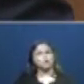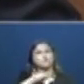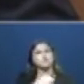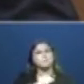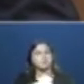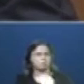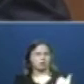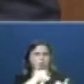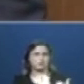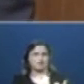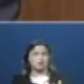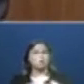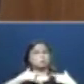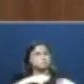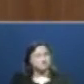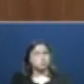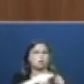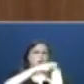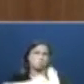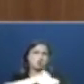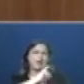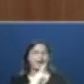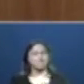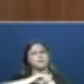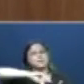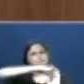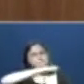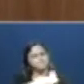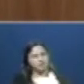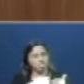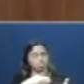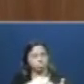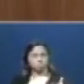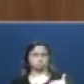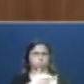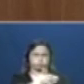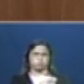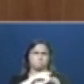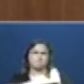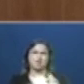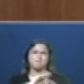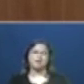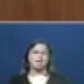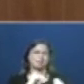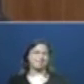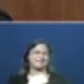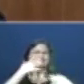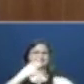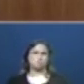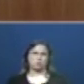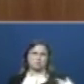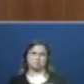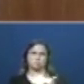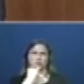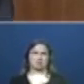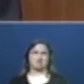y un sector regulado que necesita una planificación a medio y a largo plazo que le ordene y le dé seguridad el